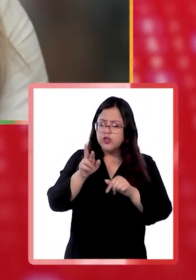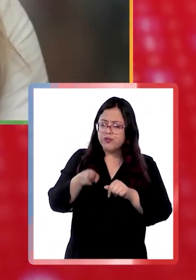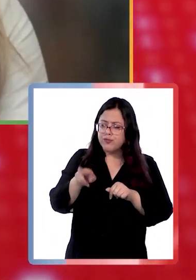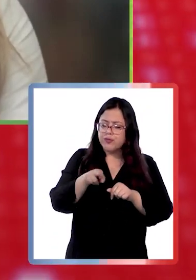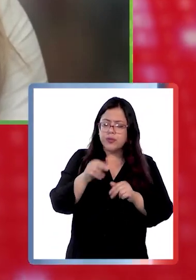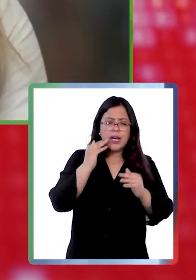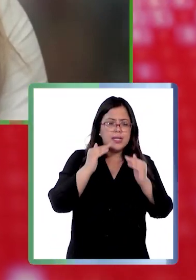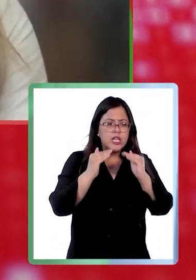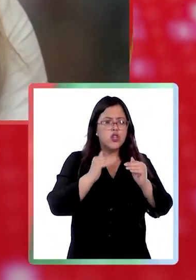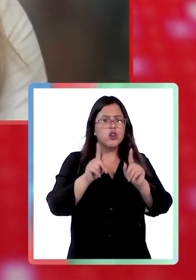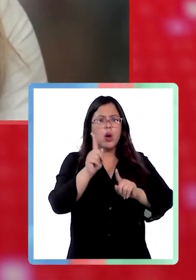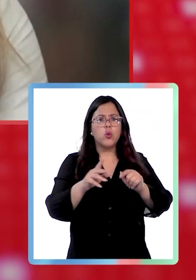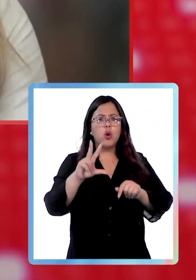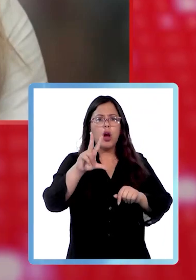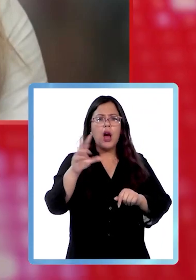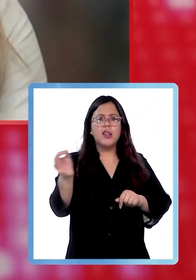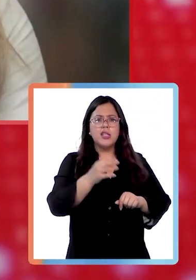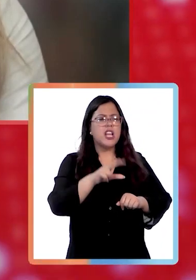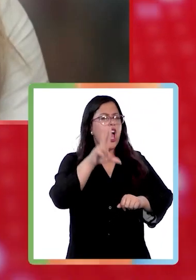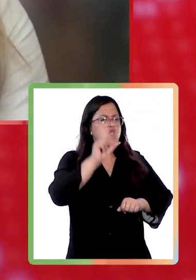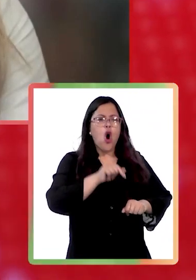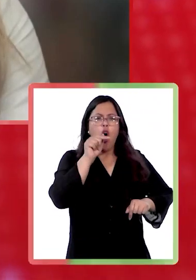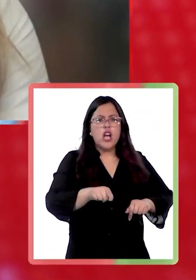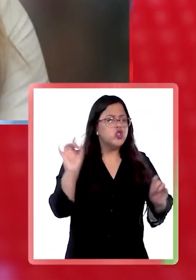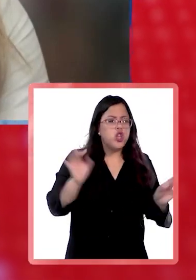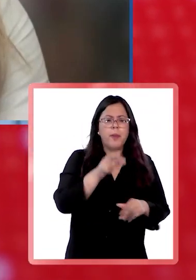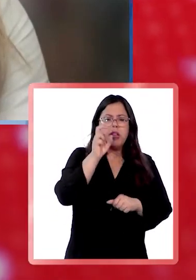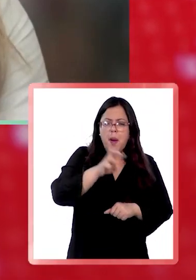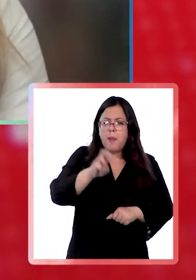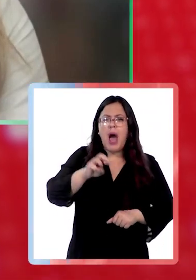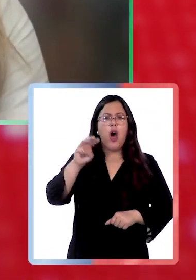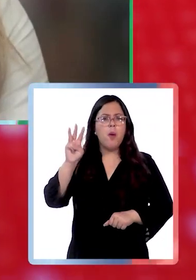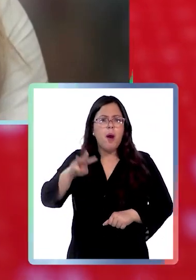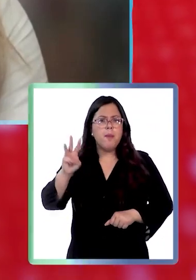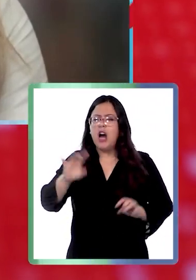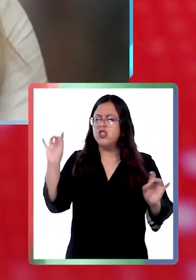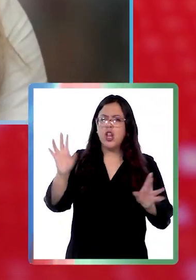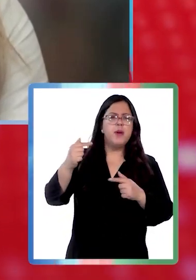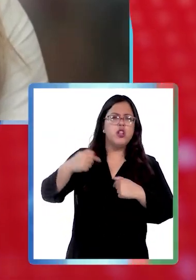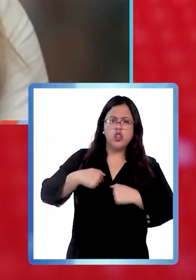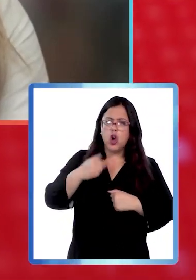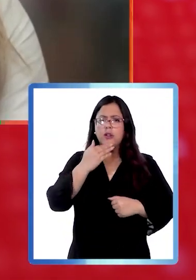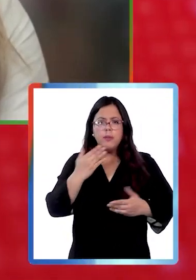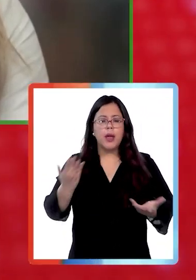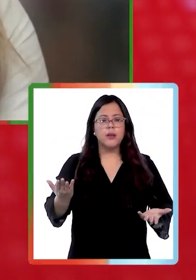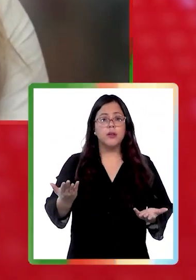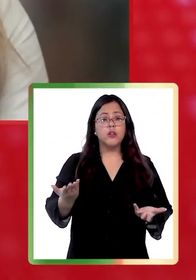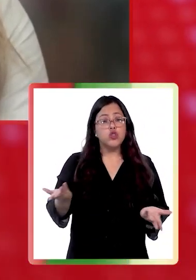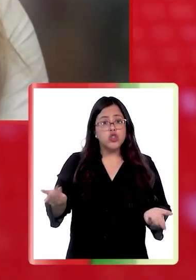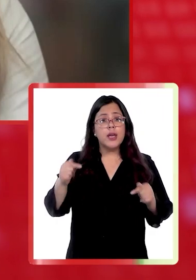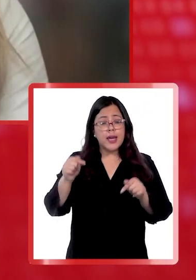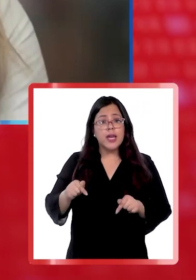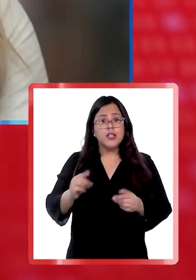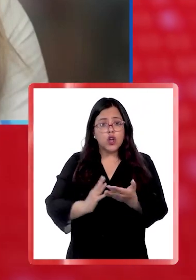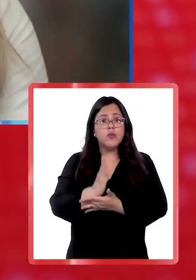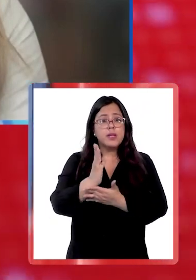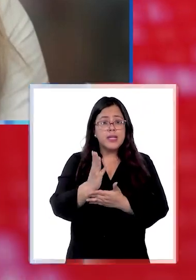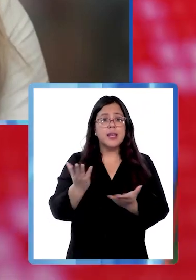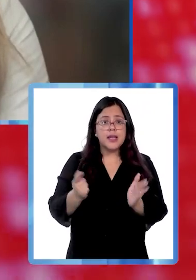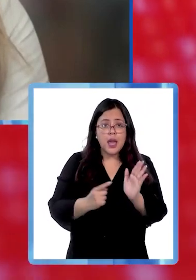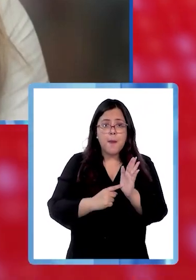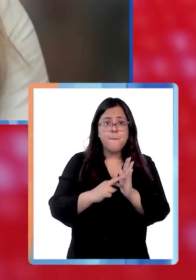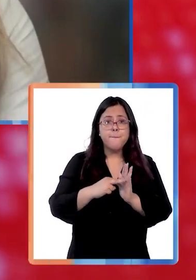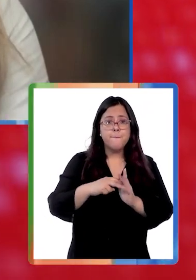me ha tocado ver efectivamente niños que digan, no, porque eso solo lo ve mi papá, o no, porque esto lo puedo hacer solo yo.